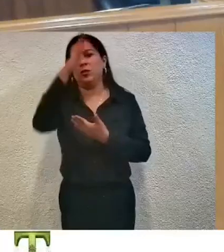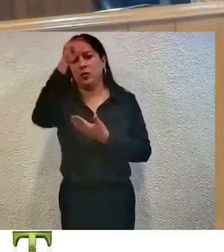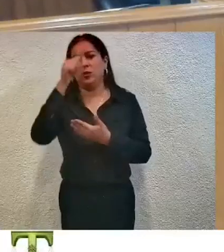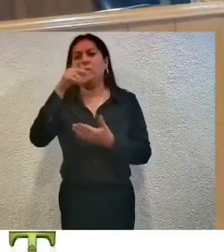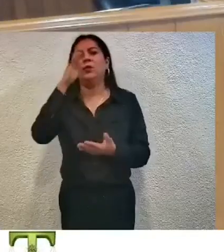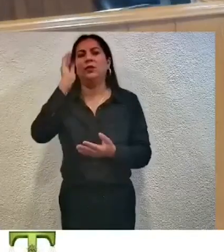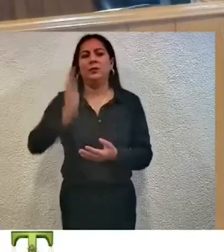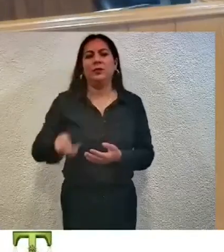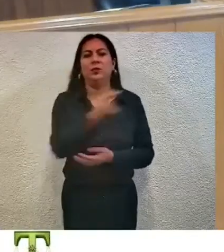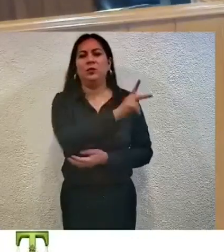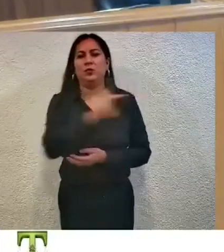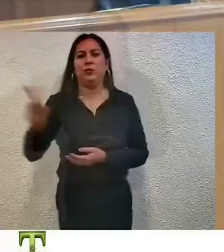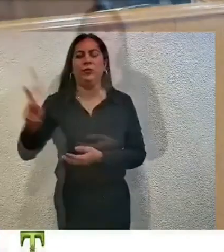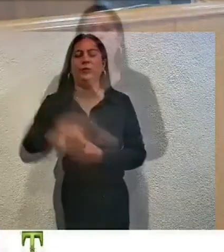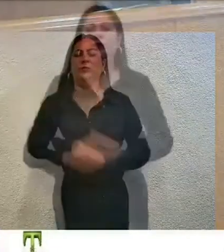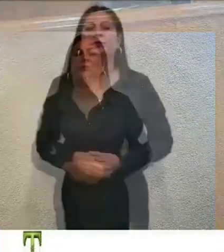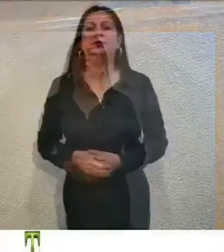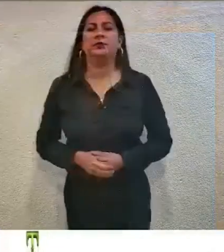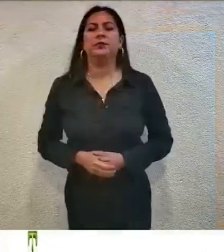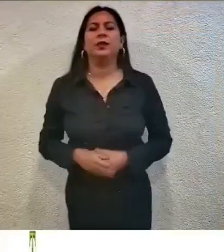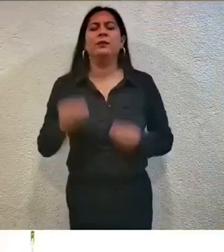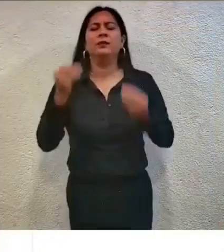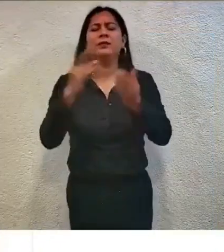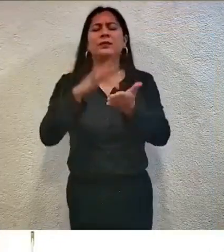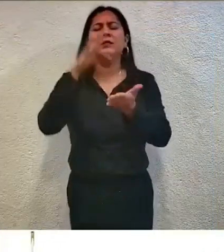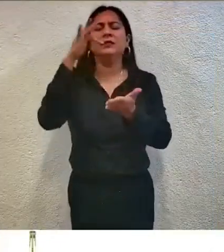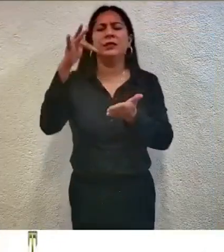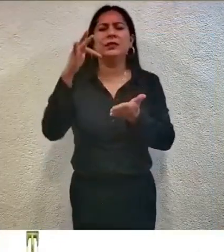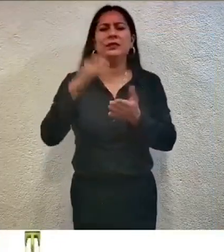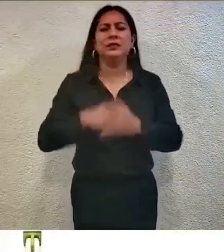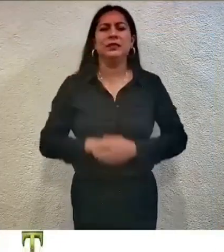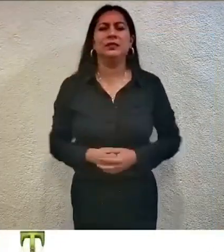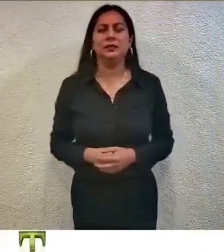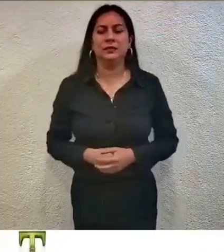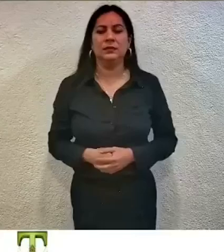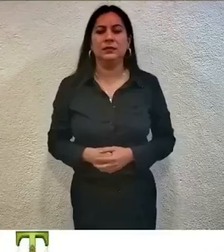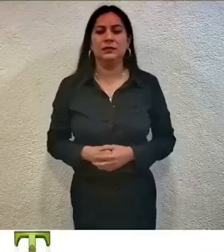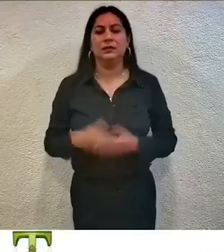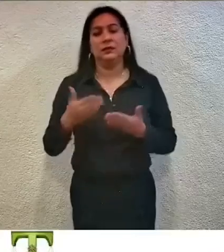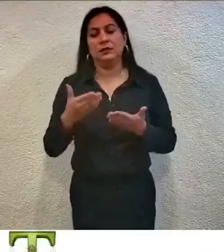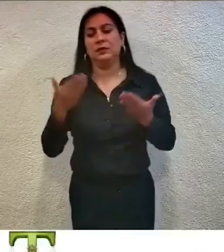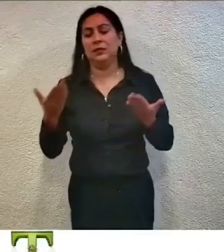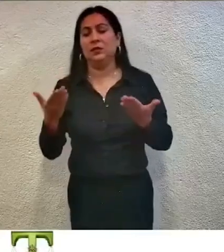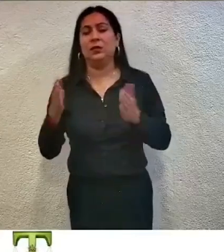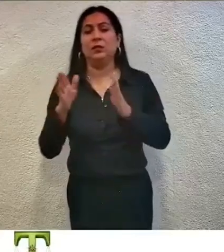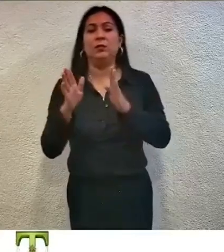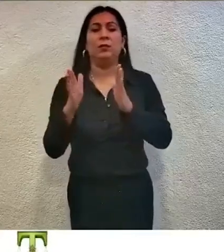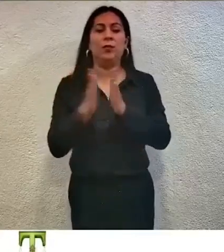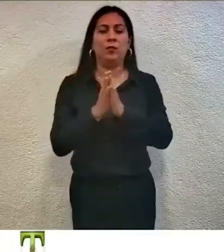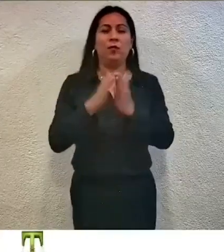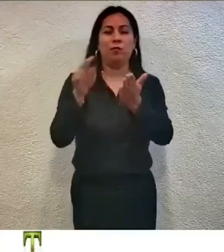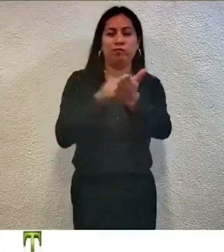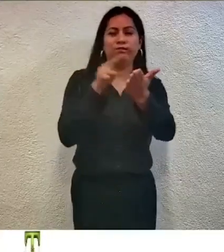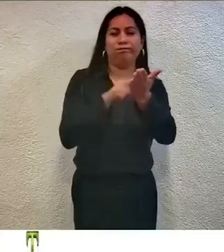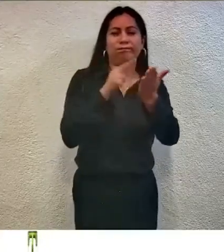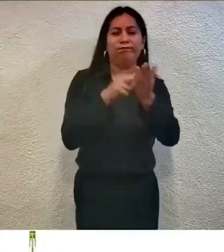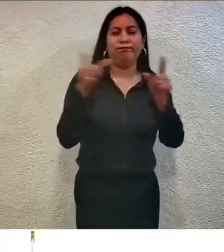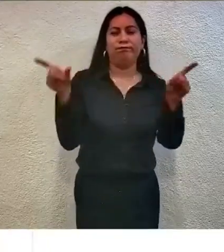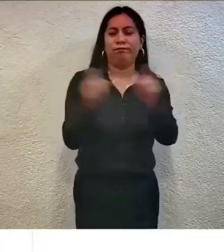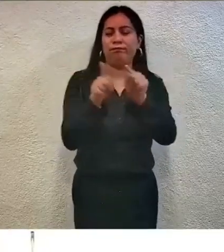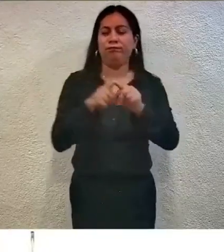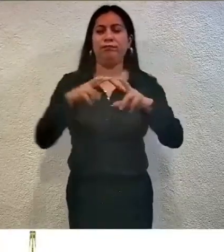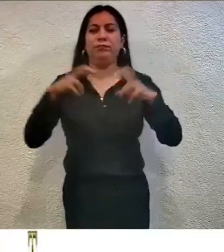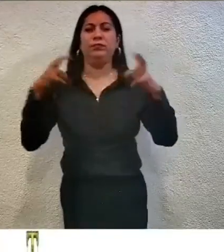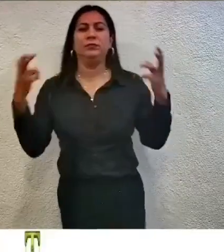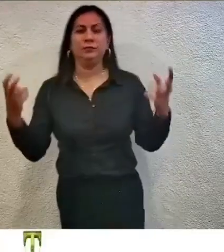magistrado, el proyecto de laudo convenio fue aprobado por unanimidad de votos. Muchas gracias. En consecuencia, sírvase